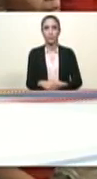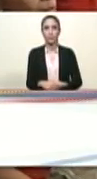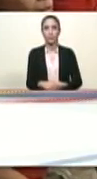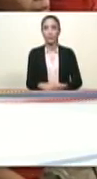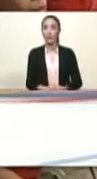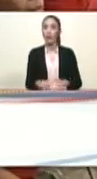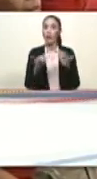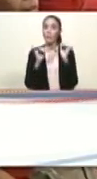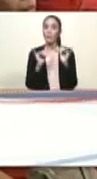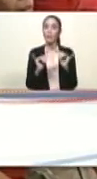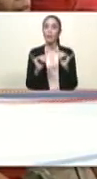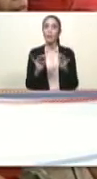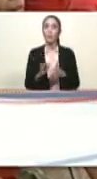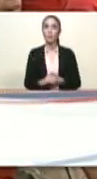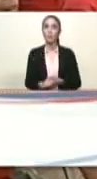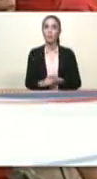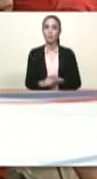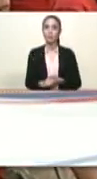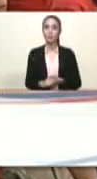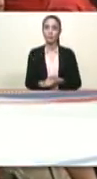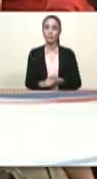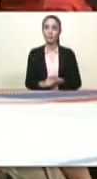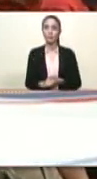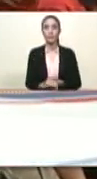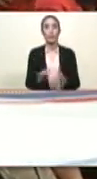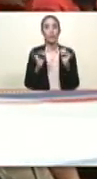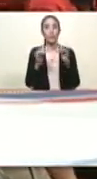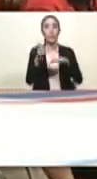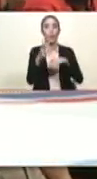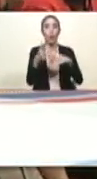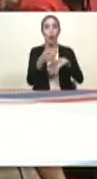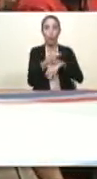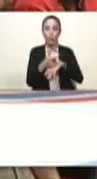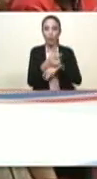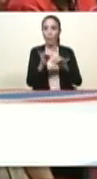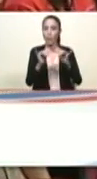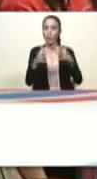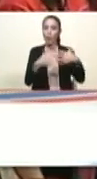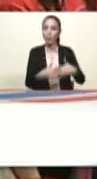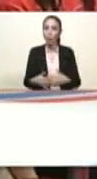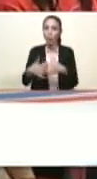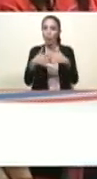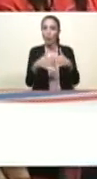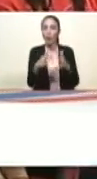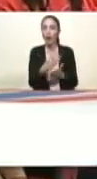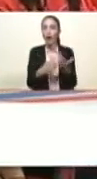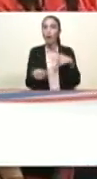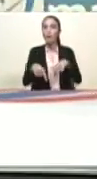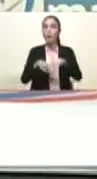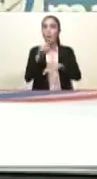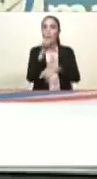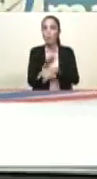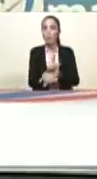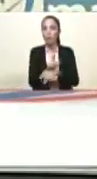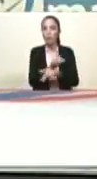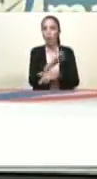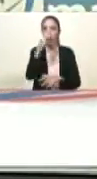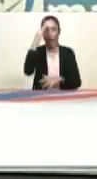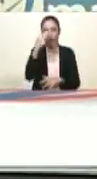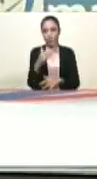es lo que puso el gobierno de Estados Unidos en el presupuesto militar de un solo año,